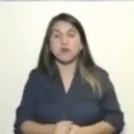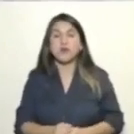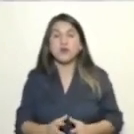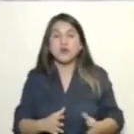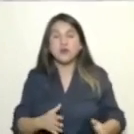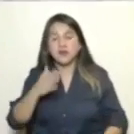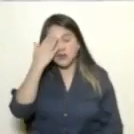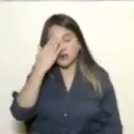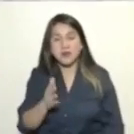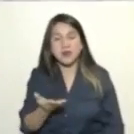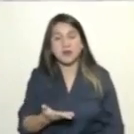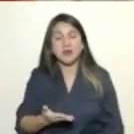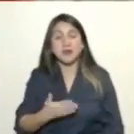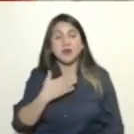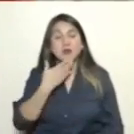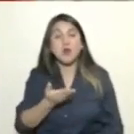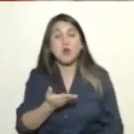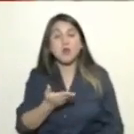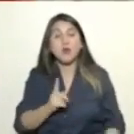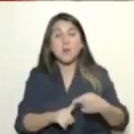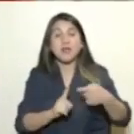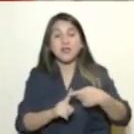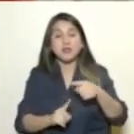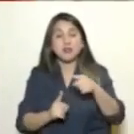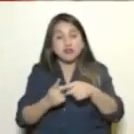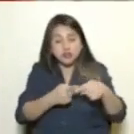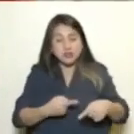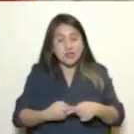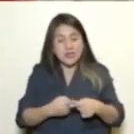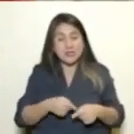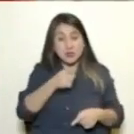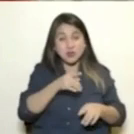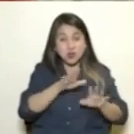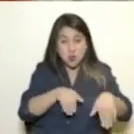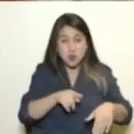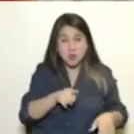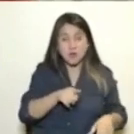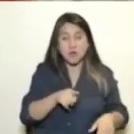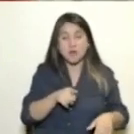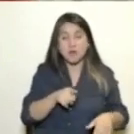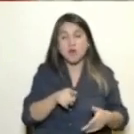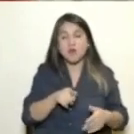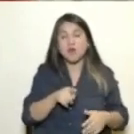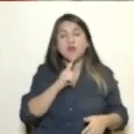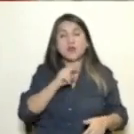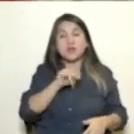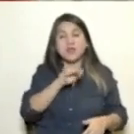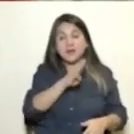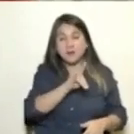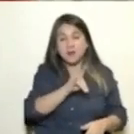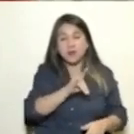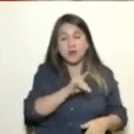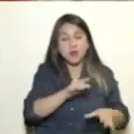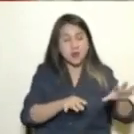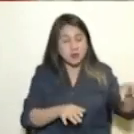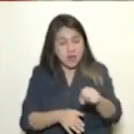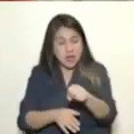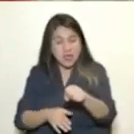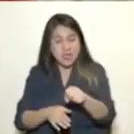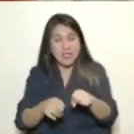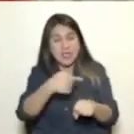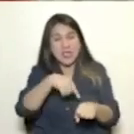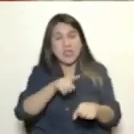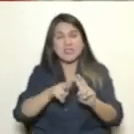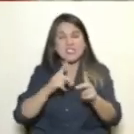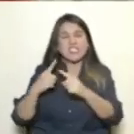tan penca, ¿no? Cuando el Partido Socialista, su propia tribu, digamos, lo sacrifica a usted, ¿ya? Y le hago esta pregunta porque